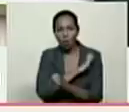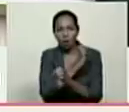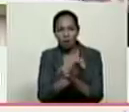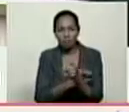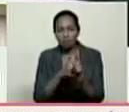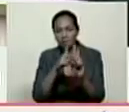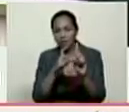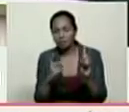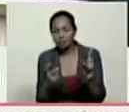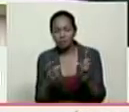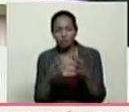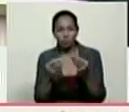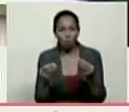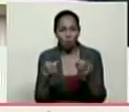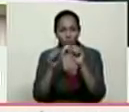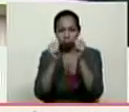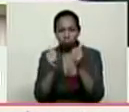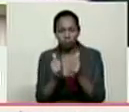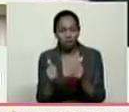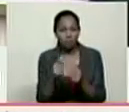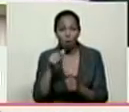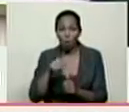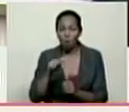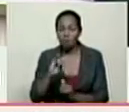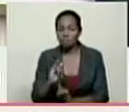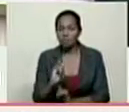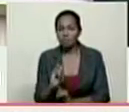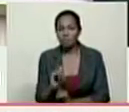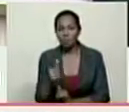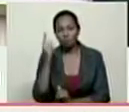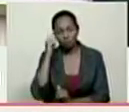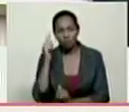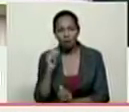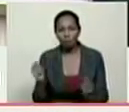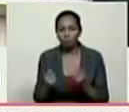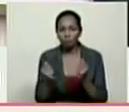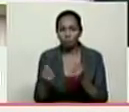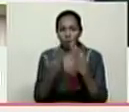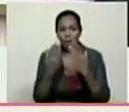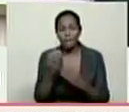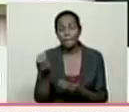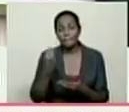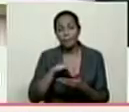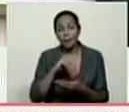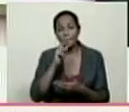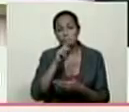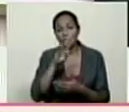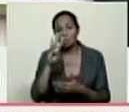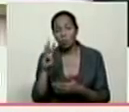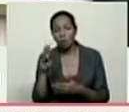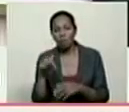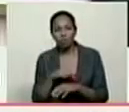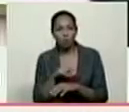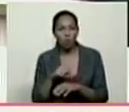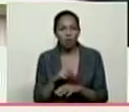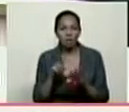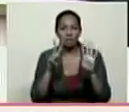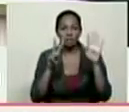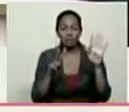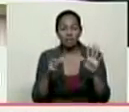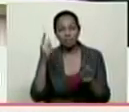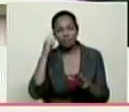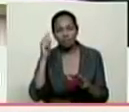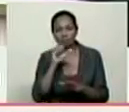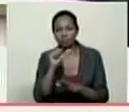eléctrico nacional, que hoy, al día de hoy, se mantienen en jornadas de 24 horas, en jornadas de 7 días a la semana,